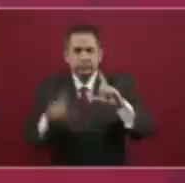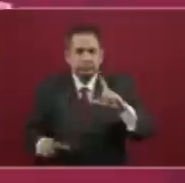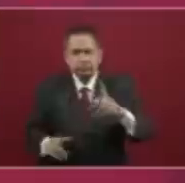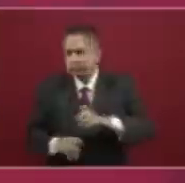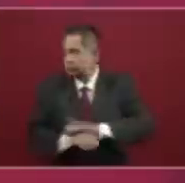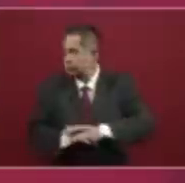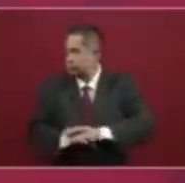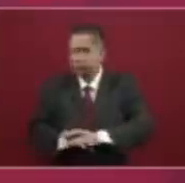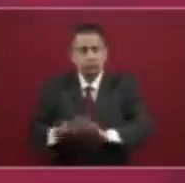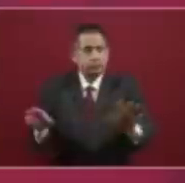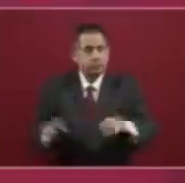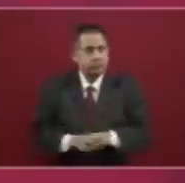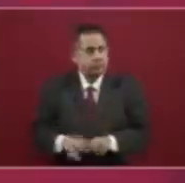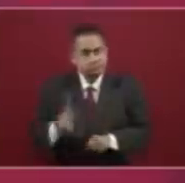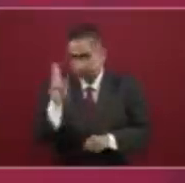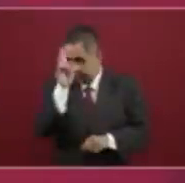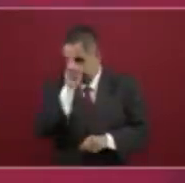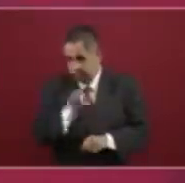Llenos,